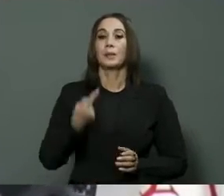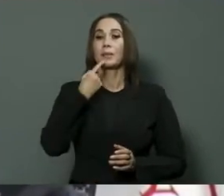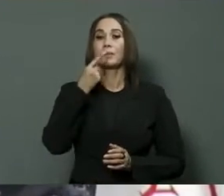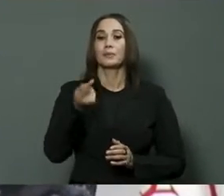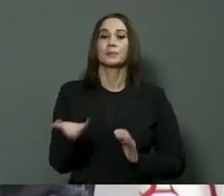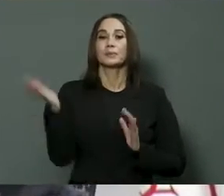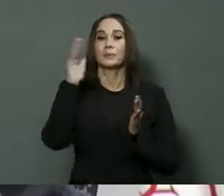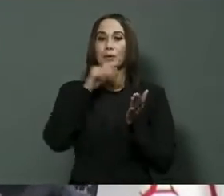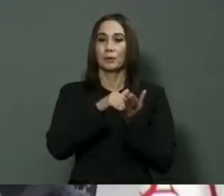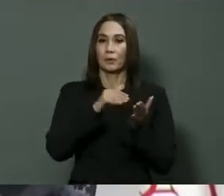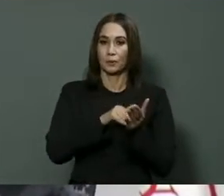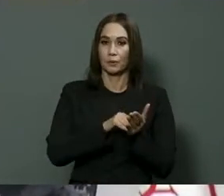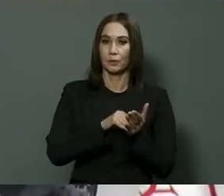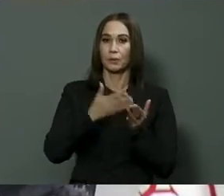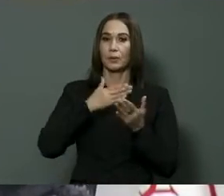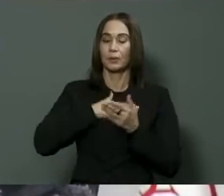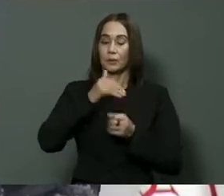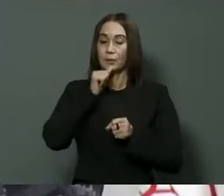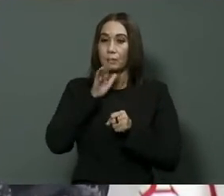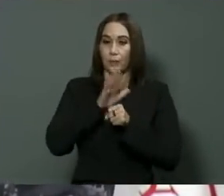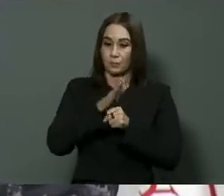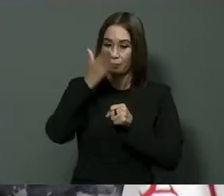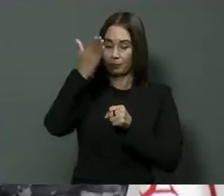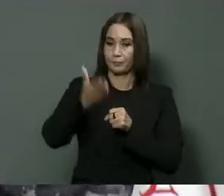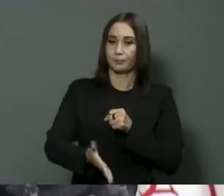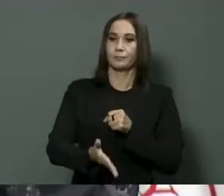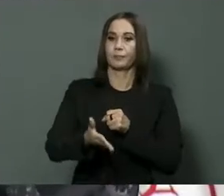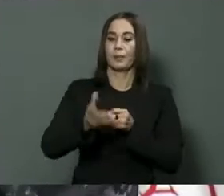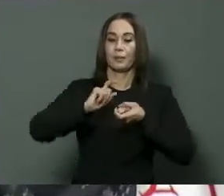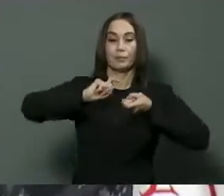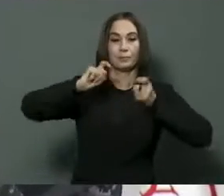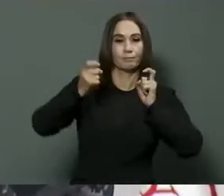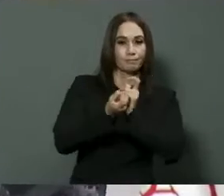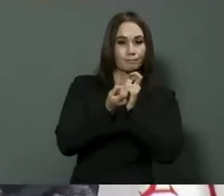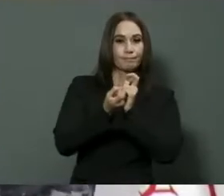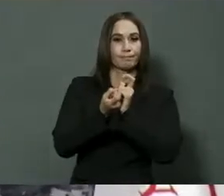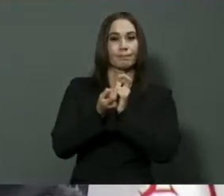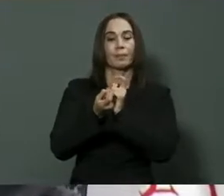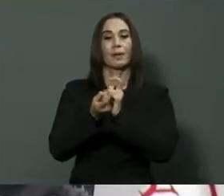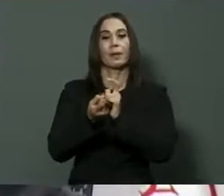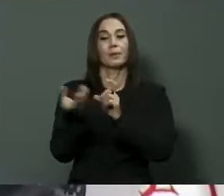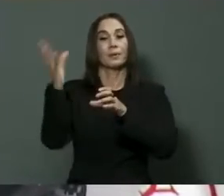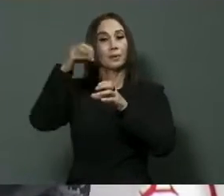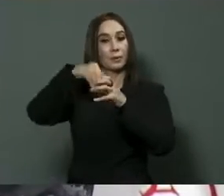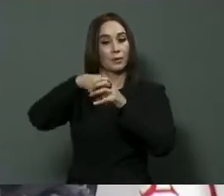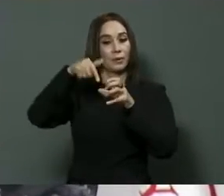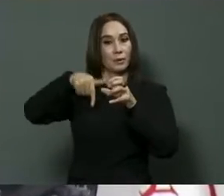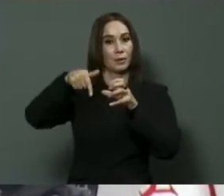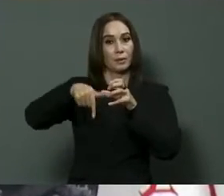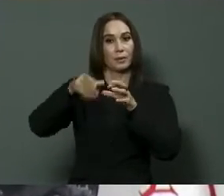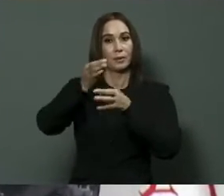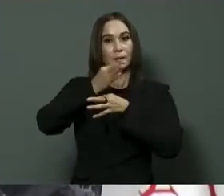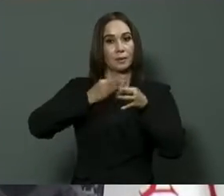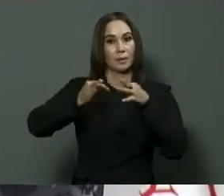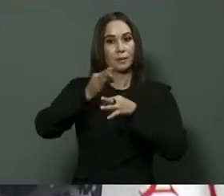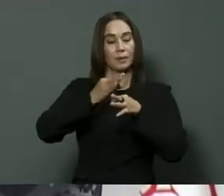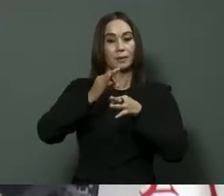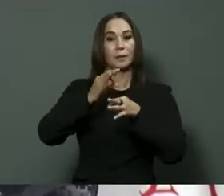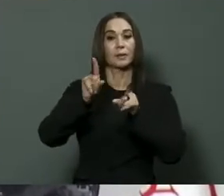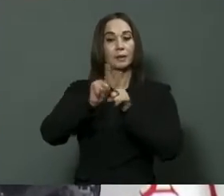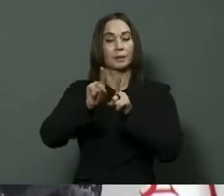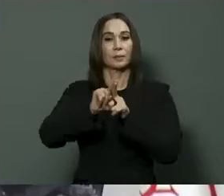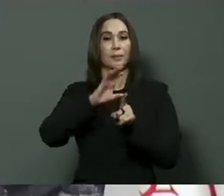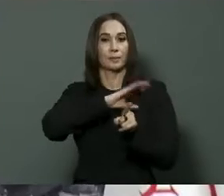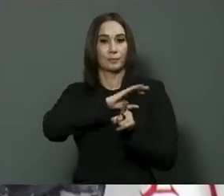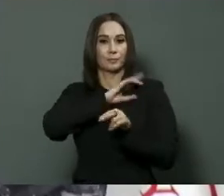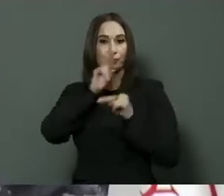Reiteramos nuestro fiel compromiso con la transformación integral de nuestra Policía